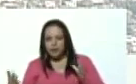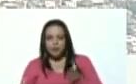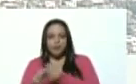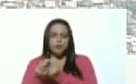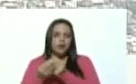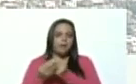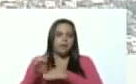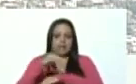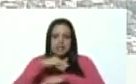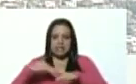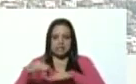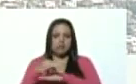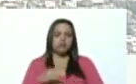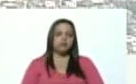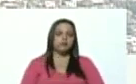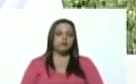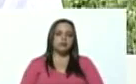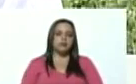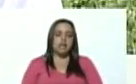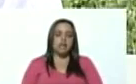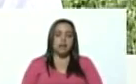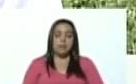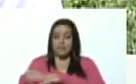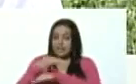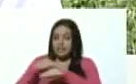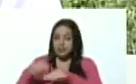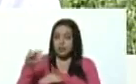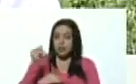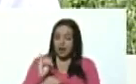Paredes. El ministro Paredes está